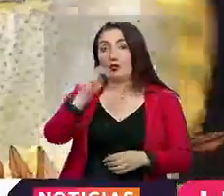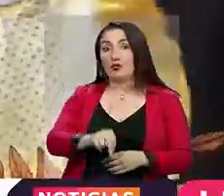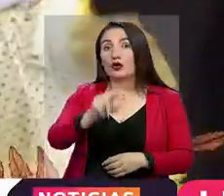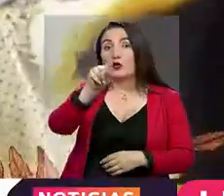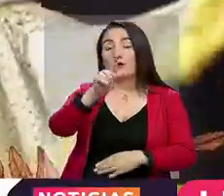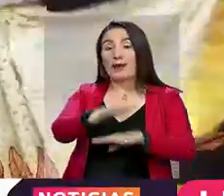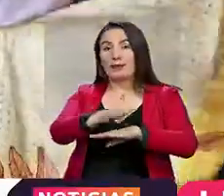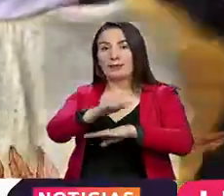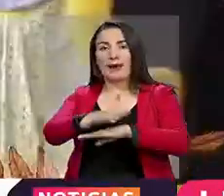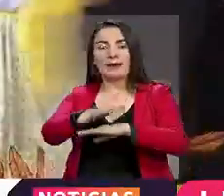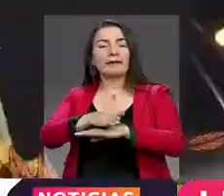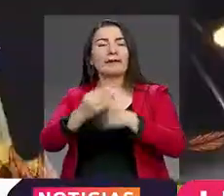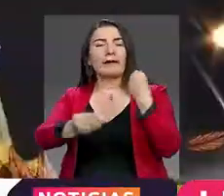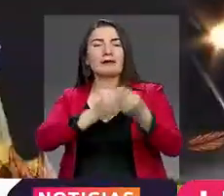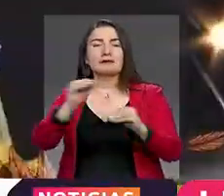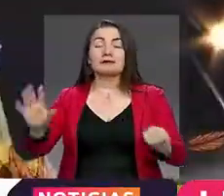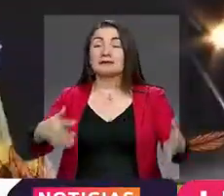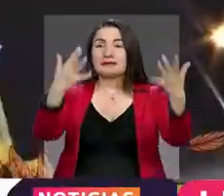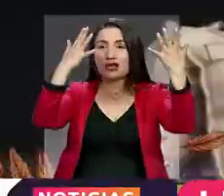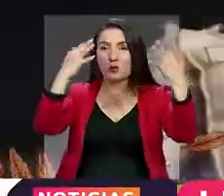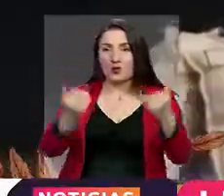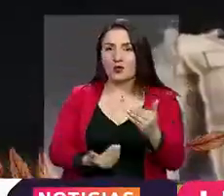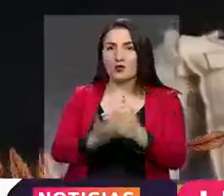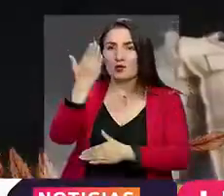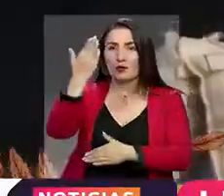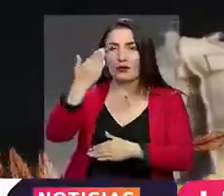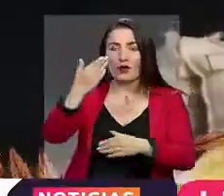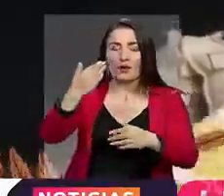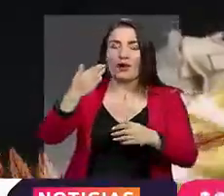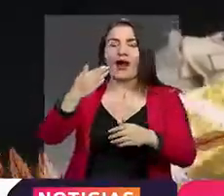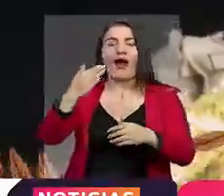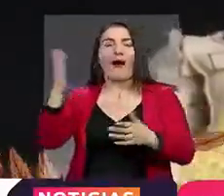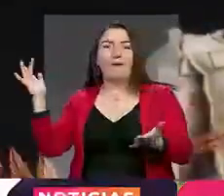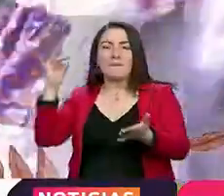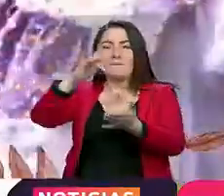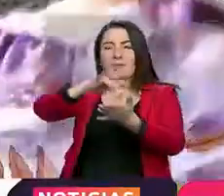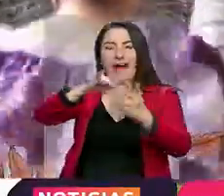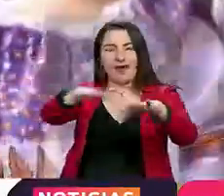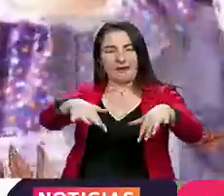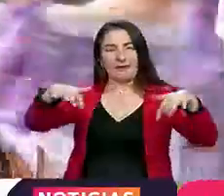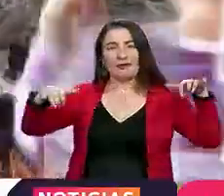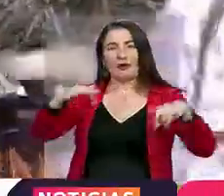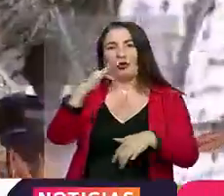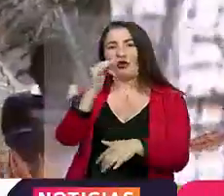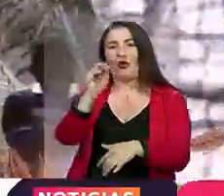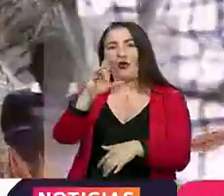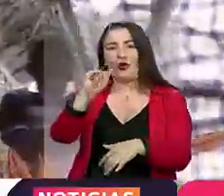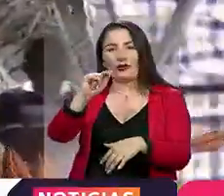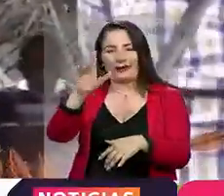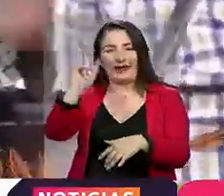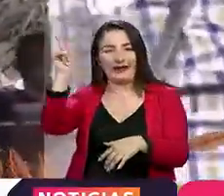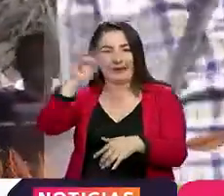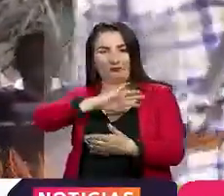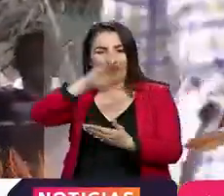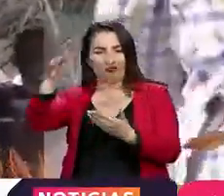de la tarde, los bogotanos podrán celebrar una nueva versión del Tortazo Rural que conmemora y celebra la ruralidad en